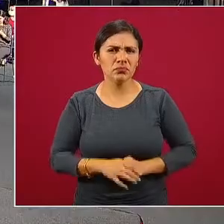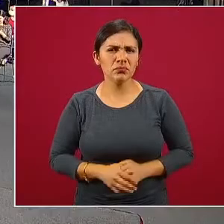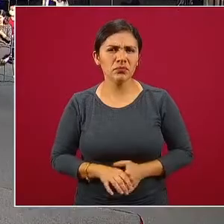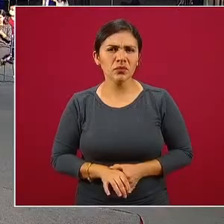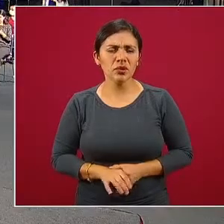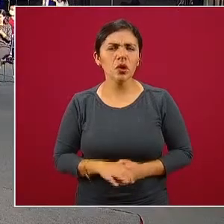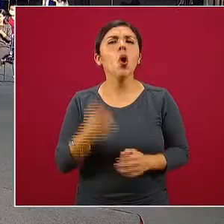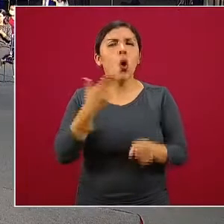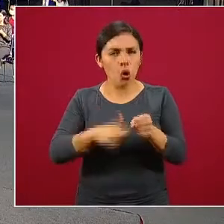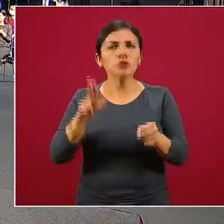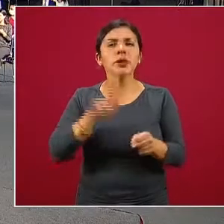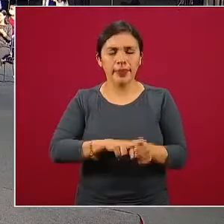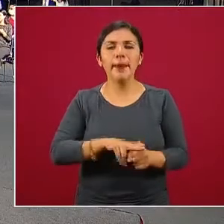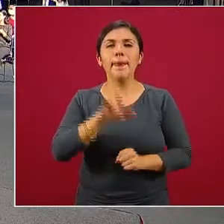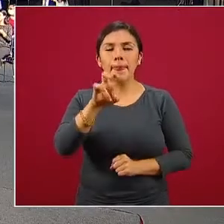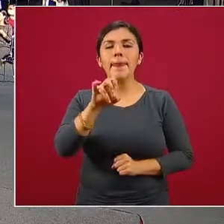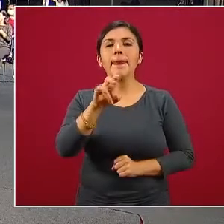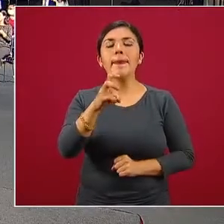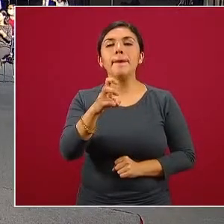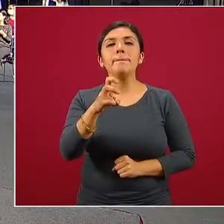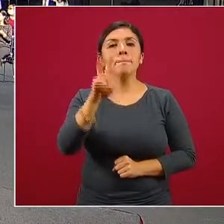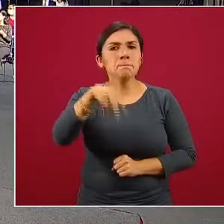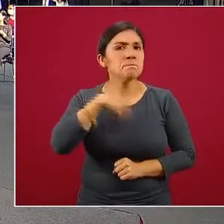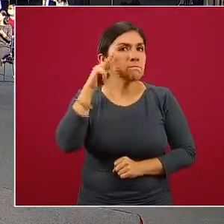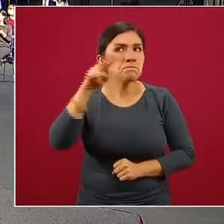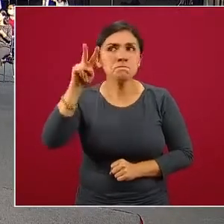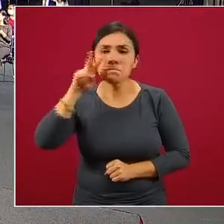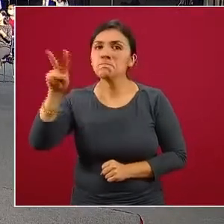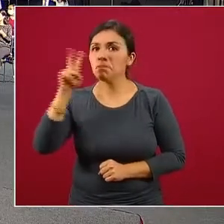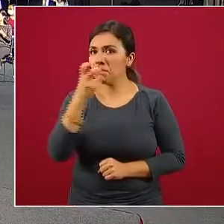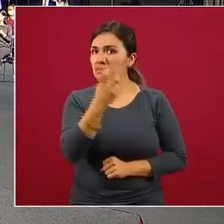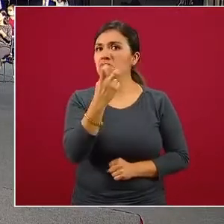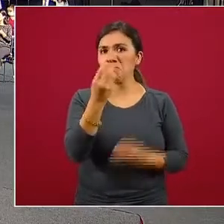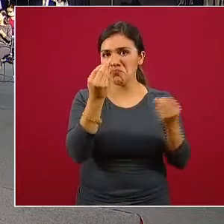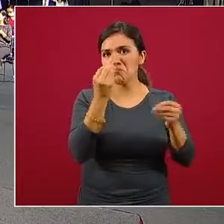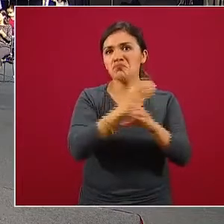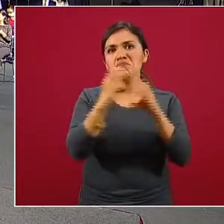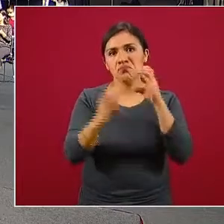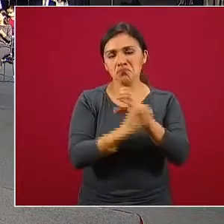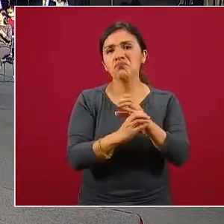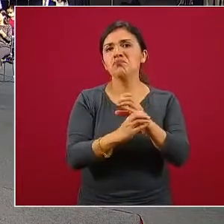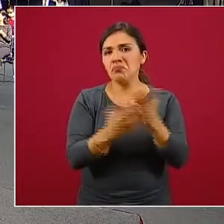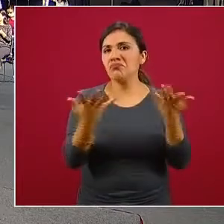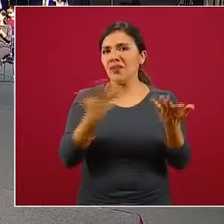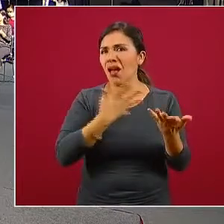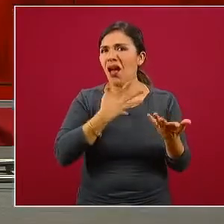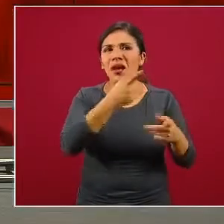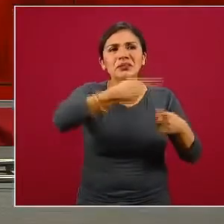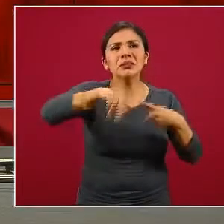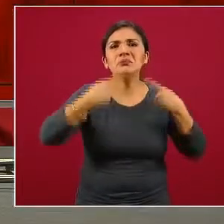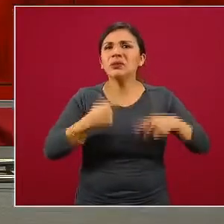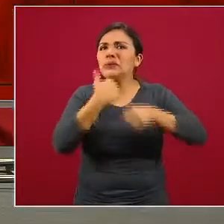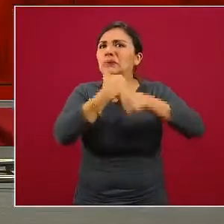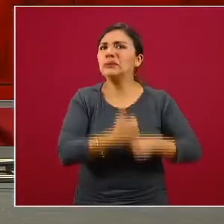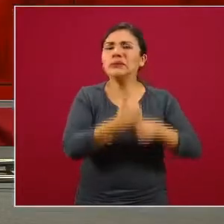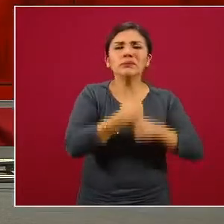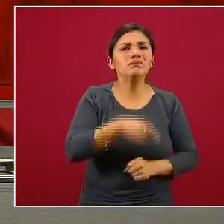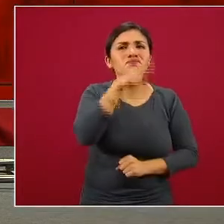Sobre los hospitales, también nuestra absoluta simpatía, hemos visto estas situaciones y estas escenas de angustia de las